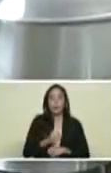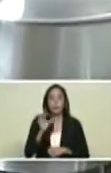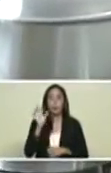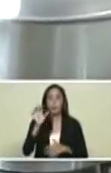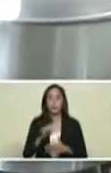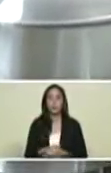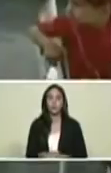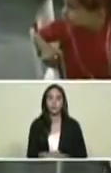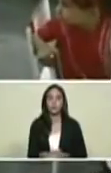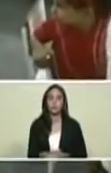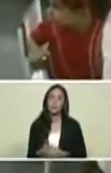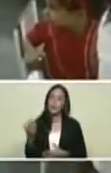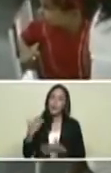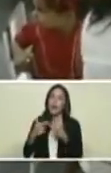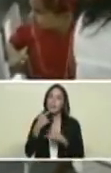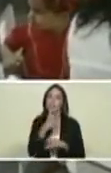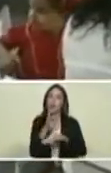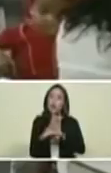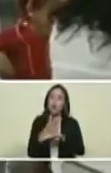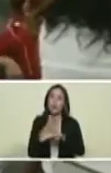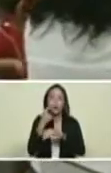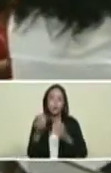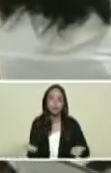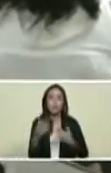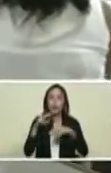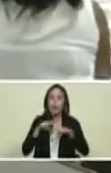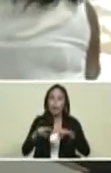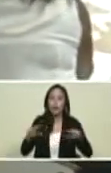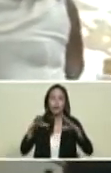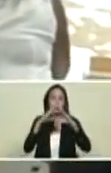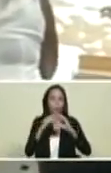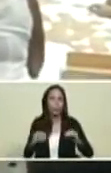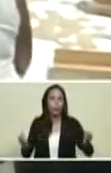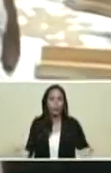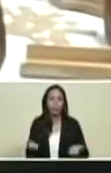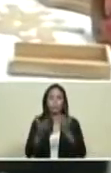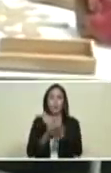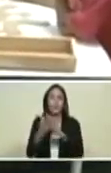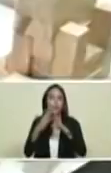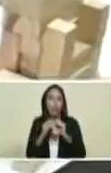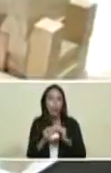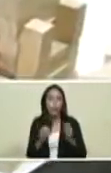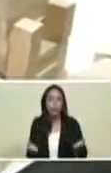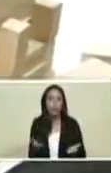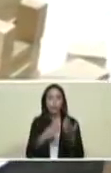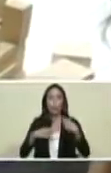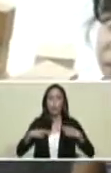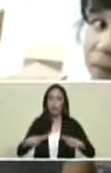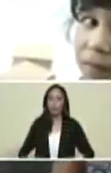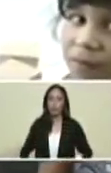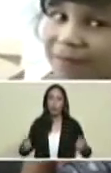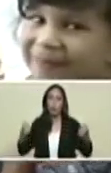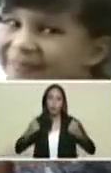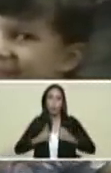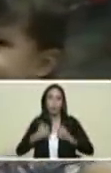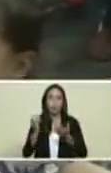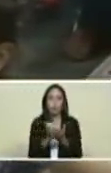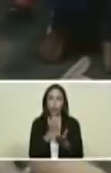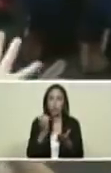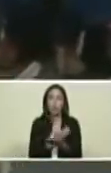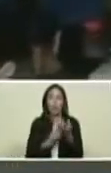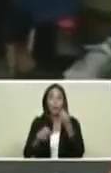y como lo dijo nuestro gobernador, todos los niños y las niñas de nuestra patria tienen garantía de los uniformes, de los útiles, de